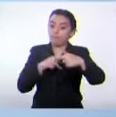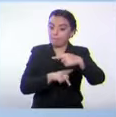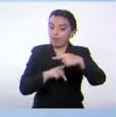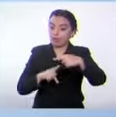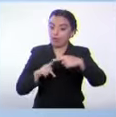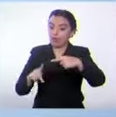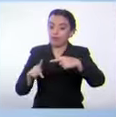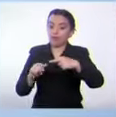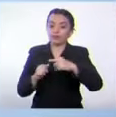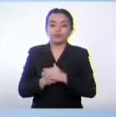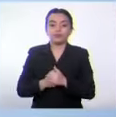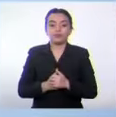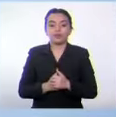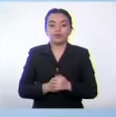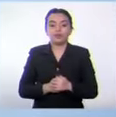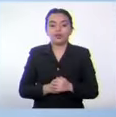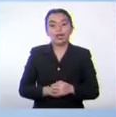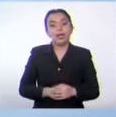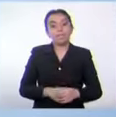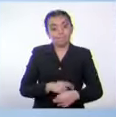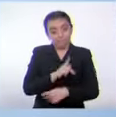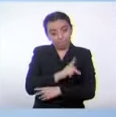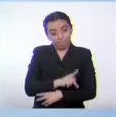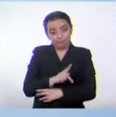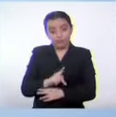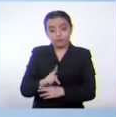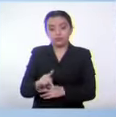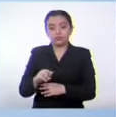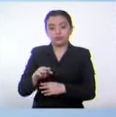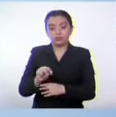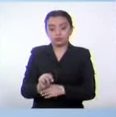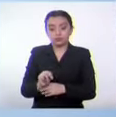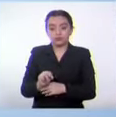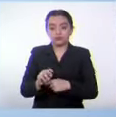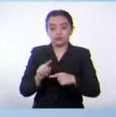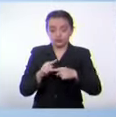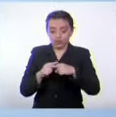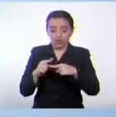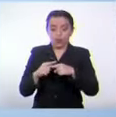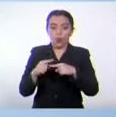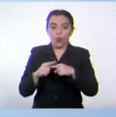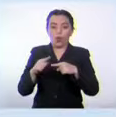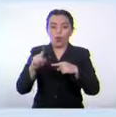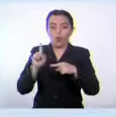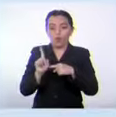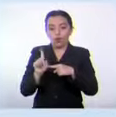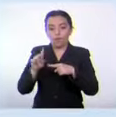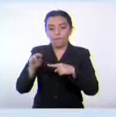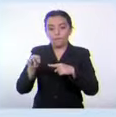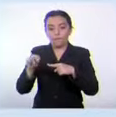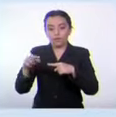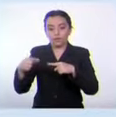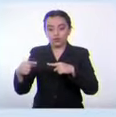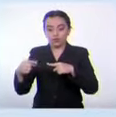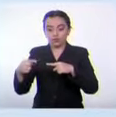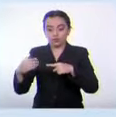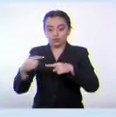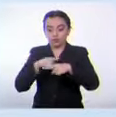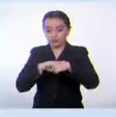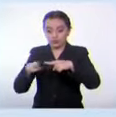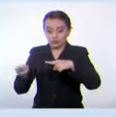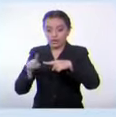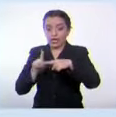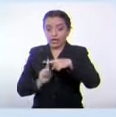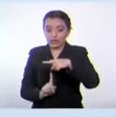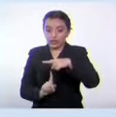ppm para este caso son igual a 1 miligramo entre